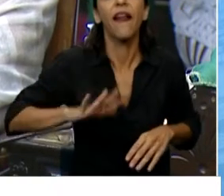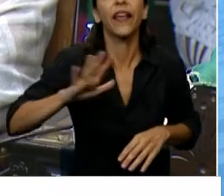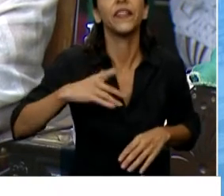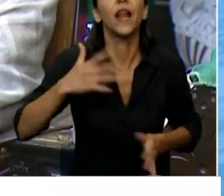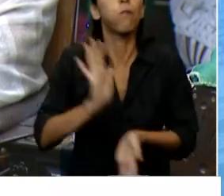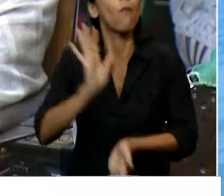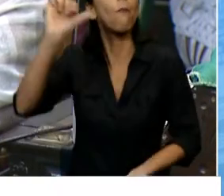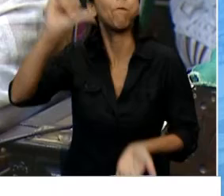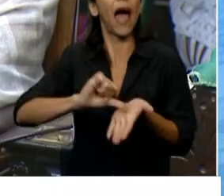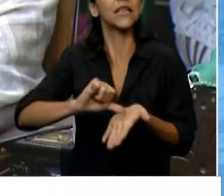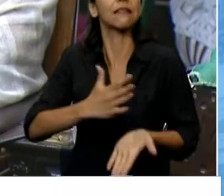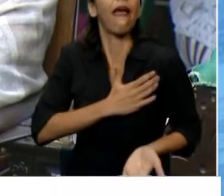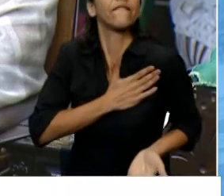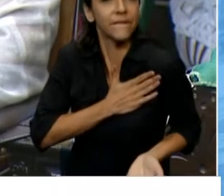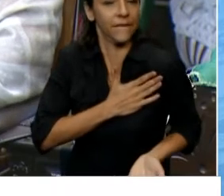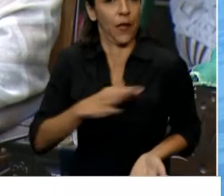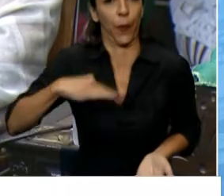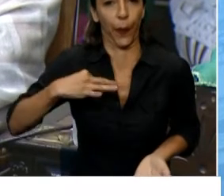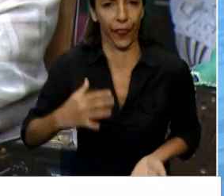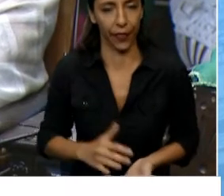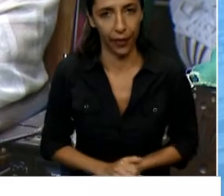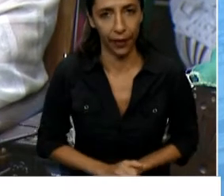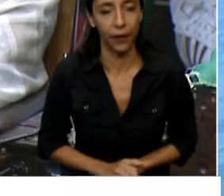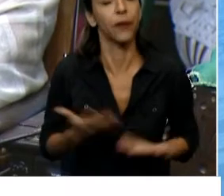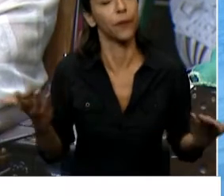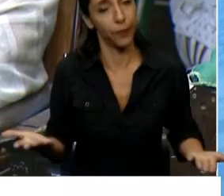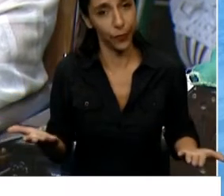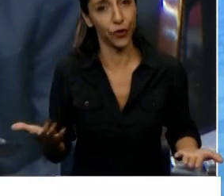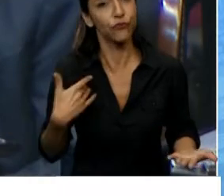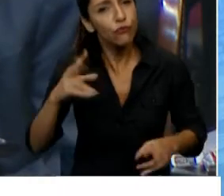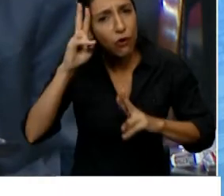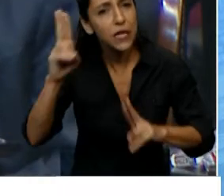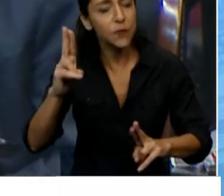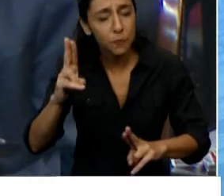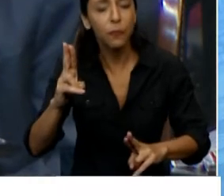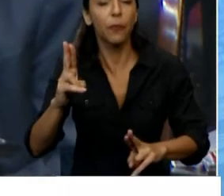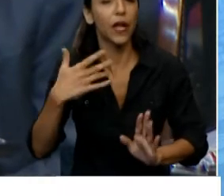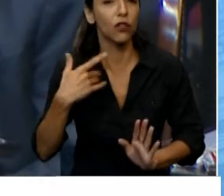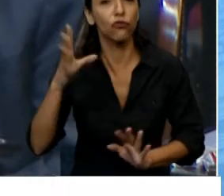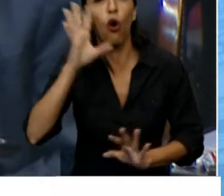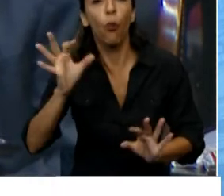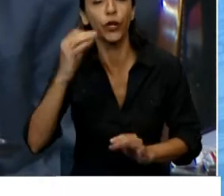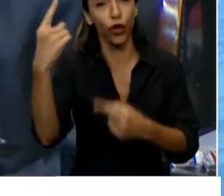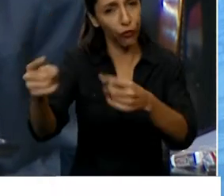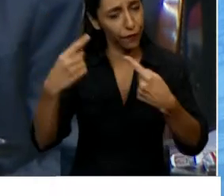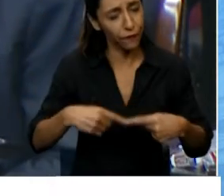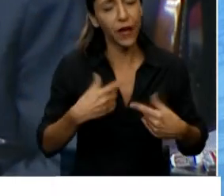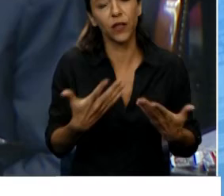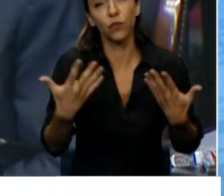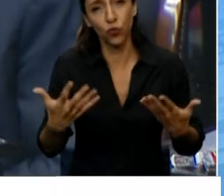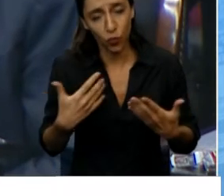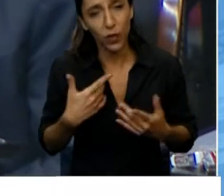eso, presidente, respetando a quienes piensan distinto, pero fundamentalmente respetando a